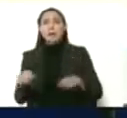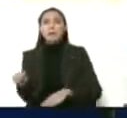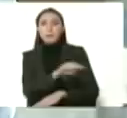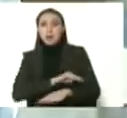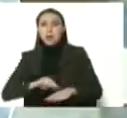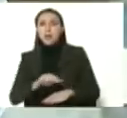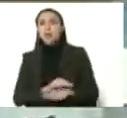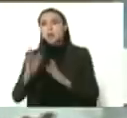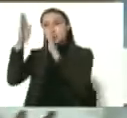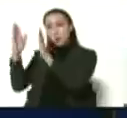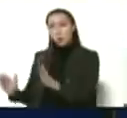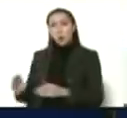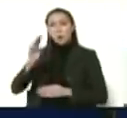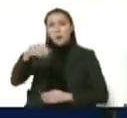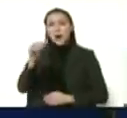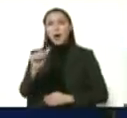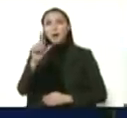Herrera,